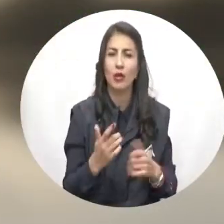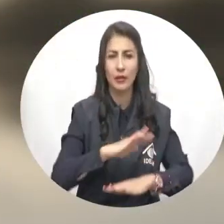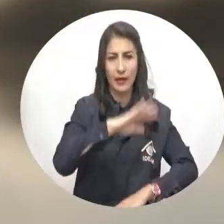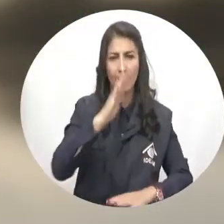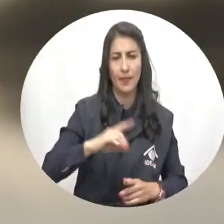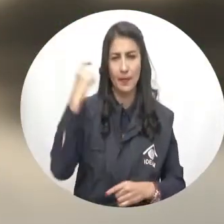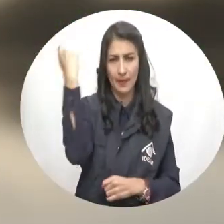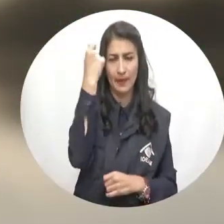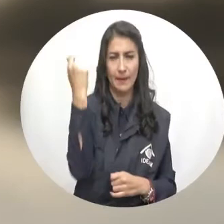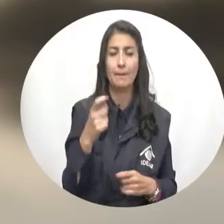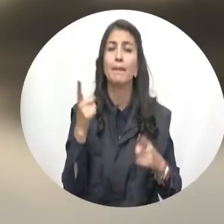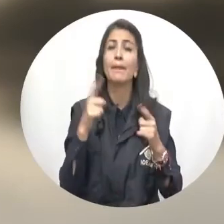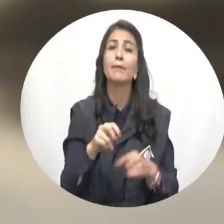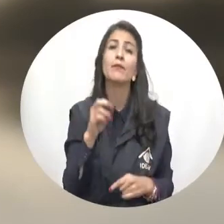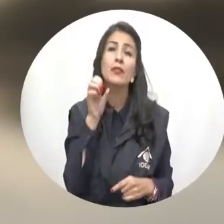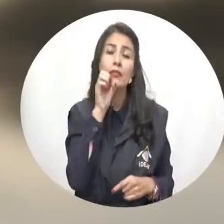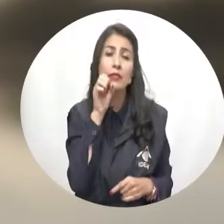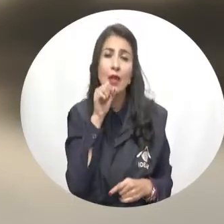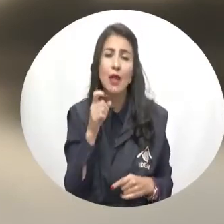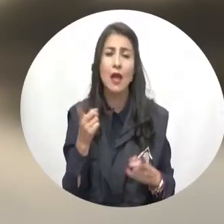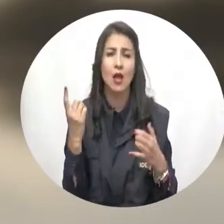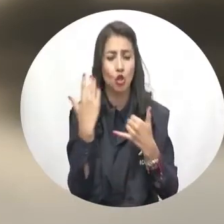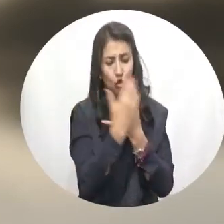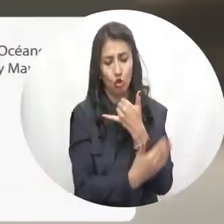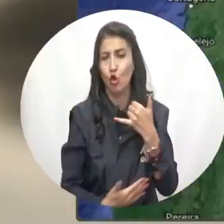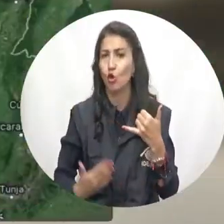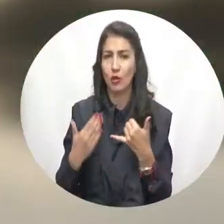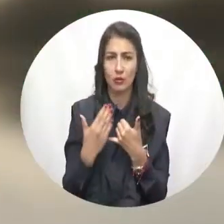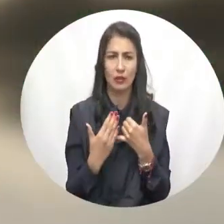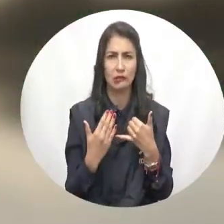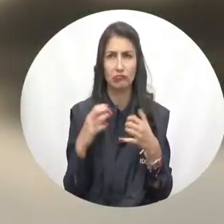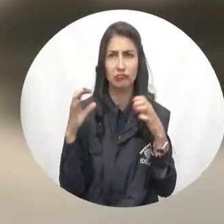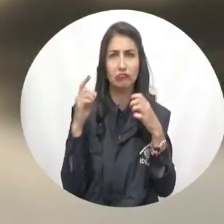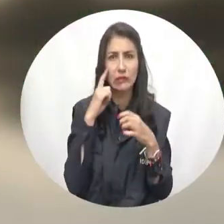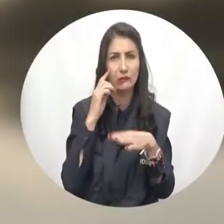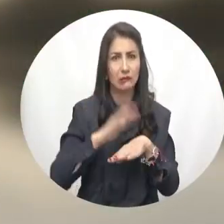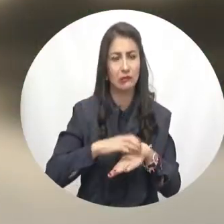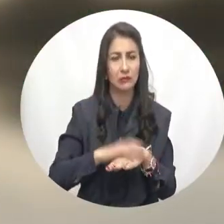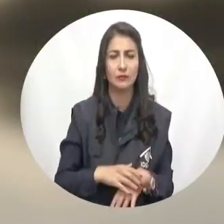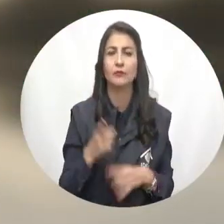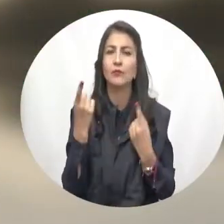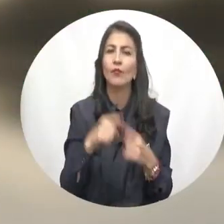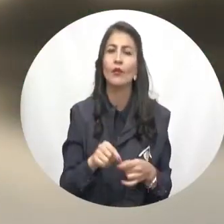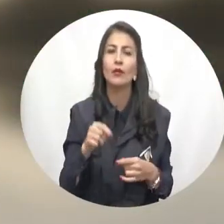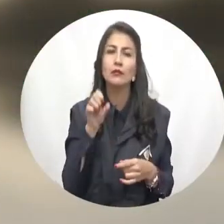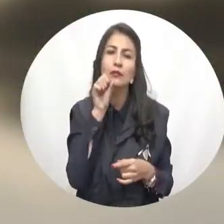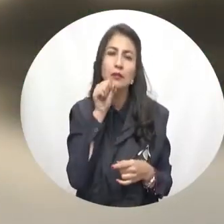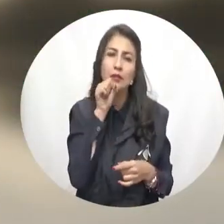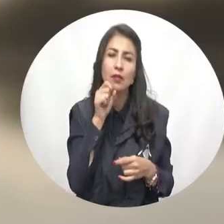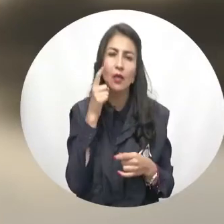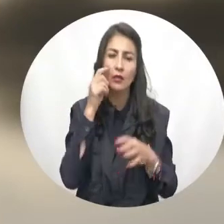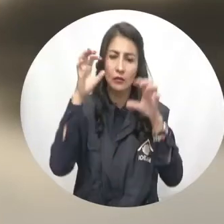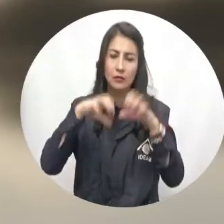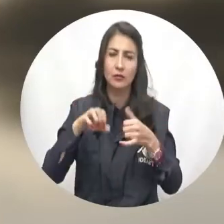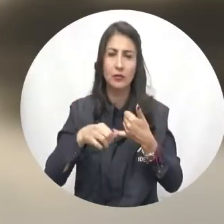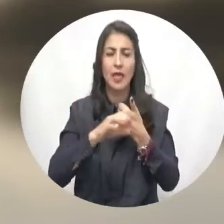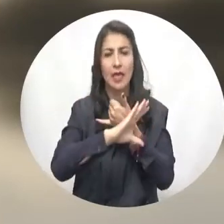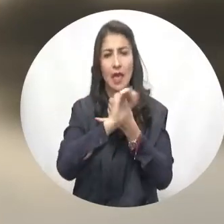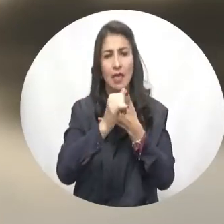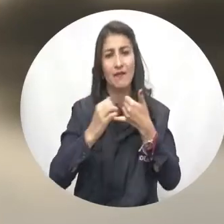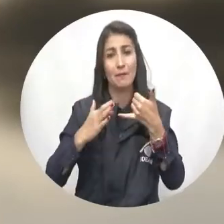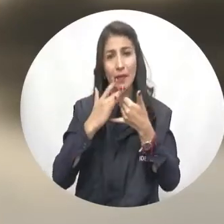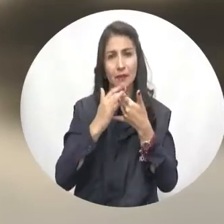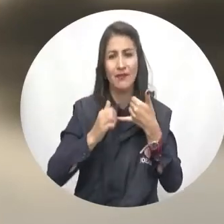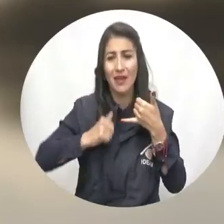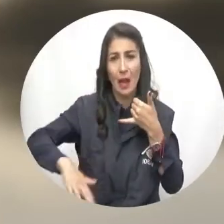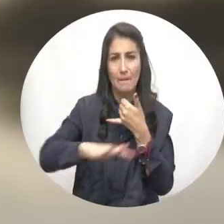sectores de Antioquia y Meta. Alerta naranja en todas las regiones naturales de Colombia. Alerta naranja por tiempo lluvioso en el Mar Caribe y